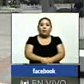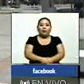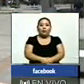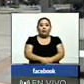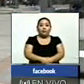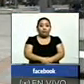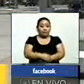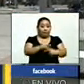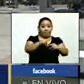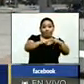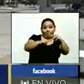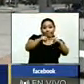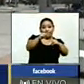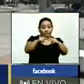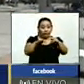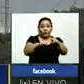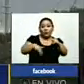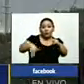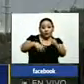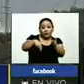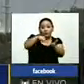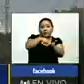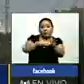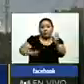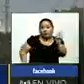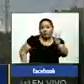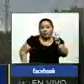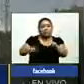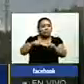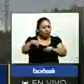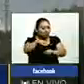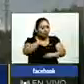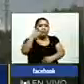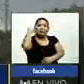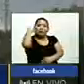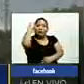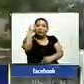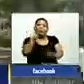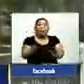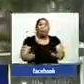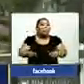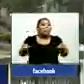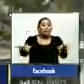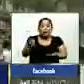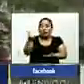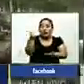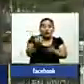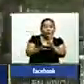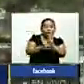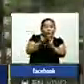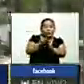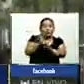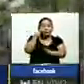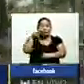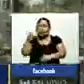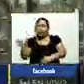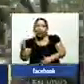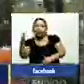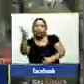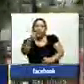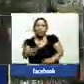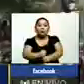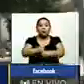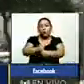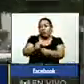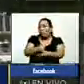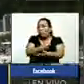La rehabilitación del Centro Histórico de San Salvador es importante para dinamizar la economía, el turismo, la seguridad,